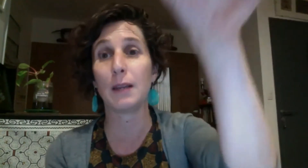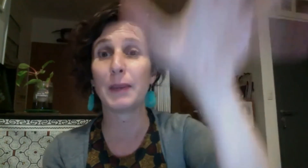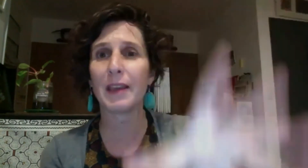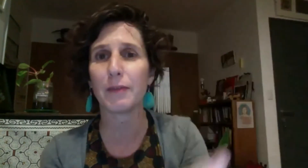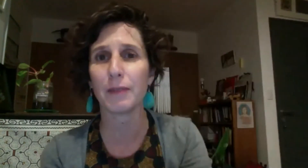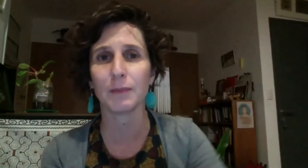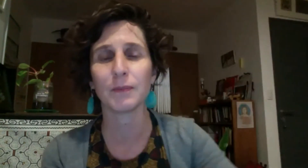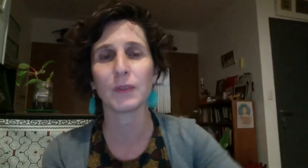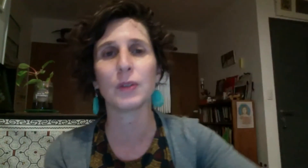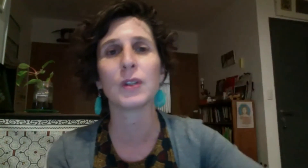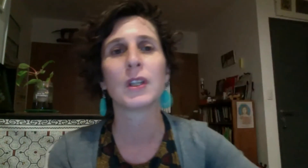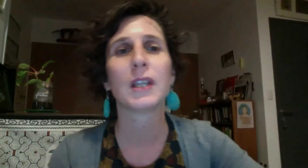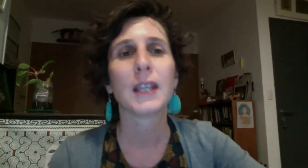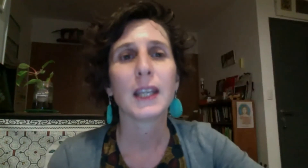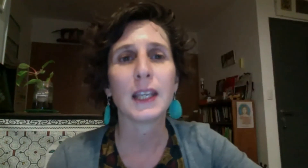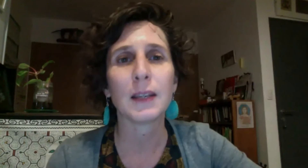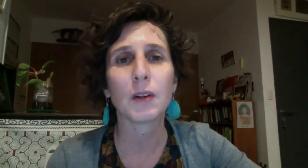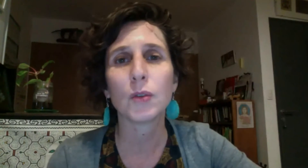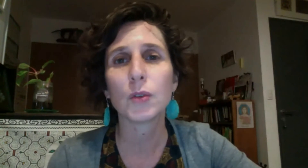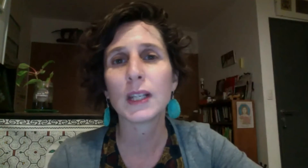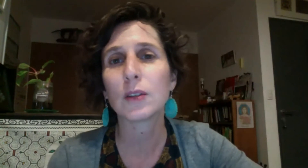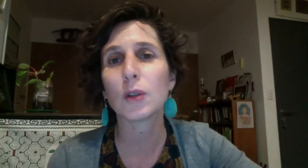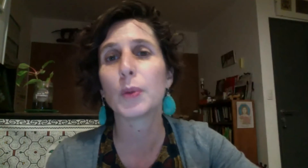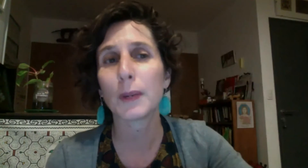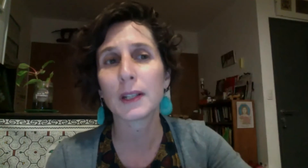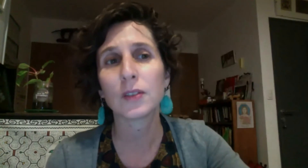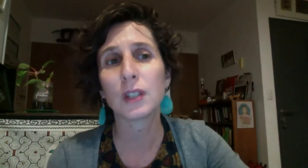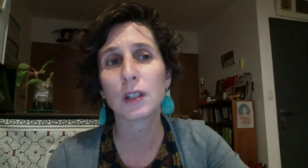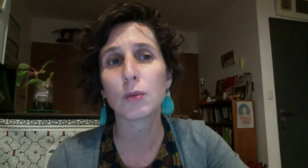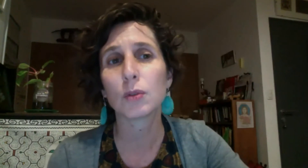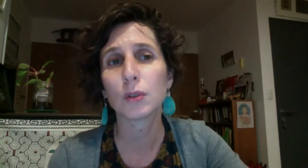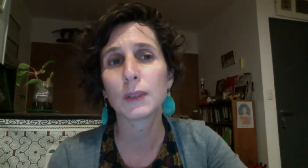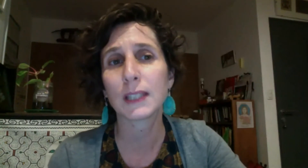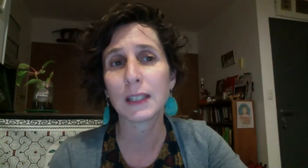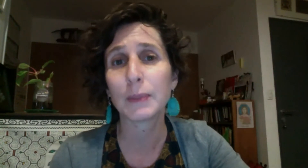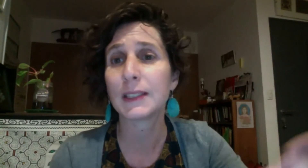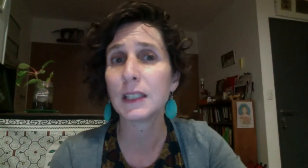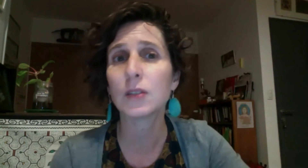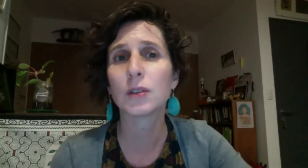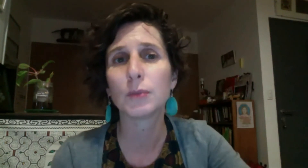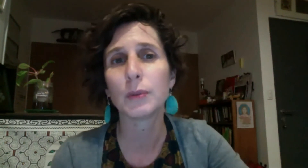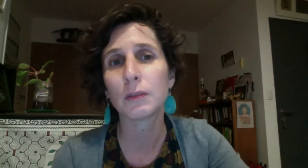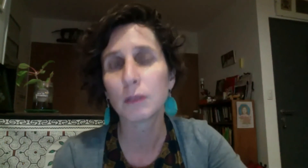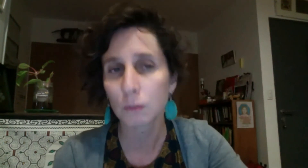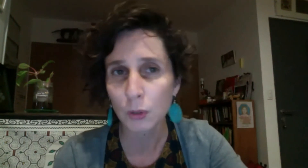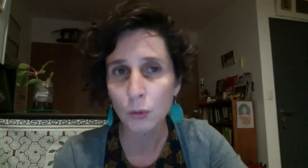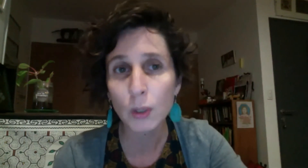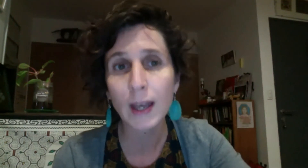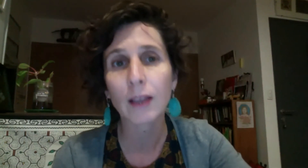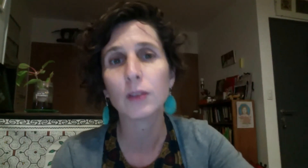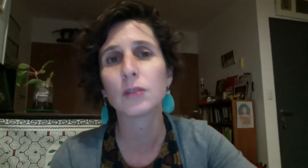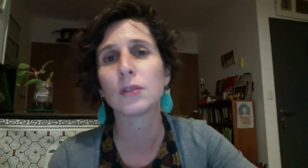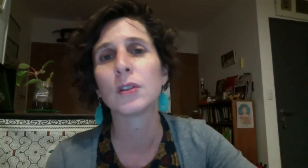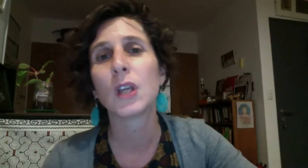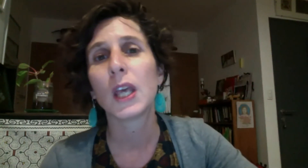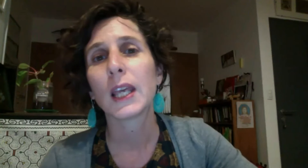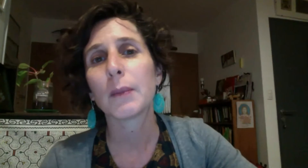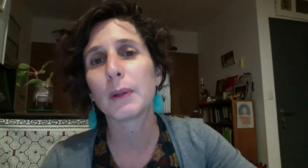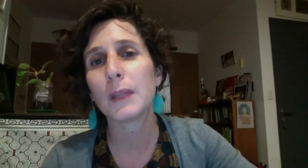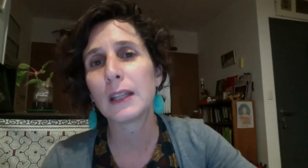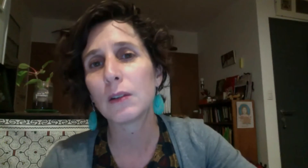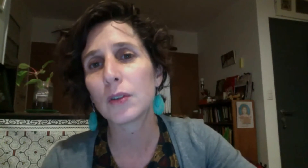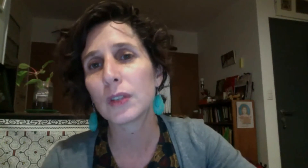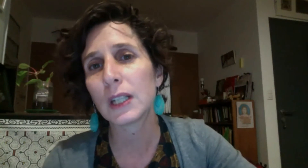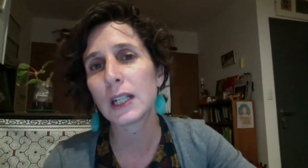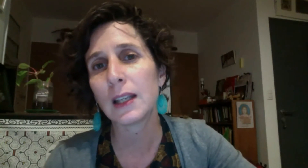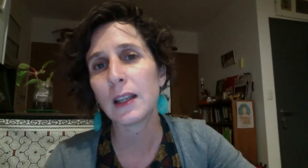el PDF, ¿no? Conduce al lector por pasos y recursos bastante precisos y muy cuidados, ¿no? Que